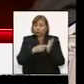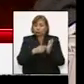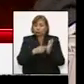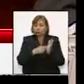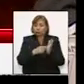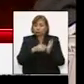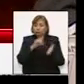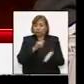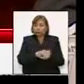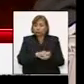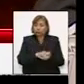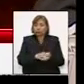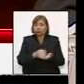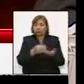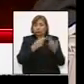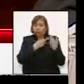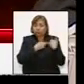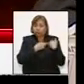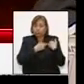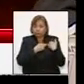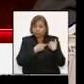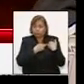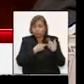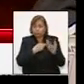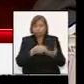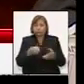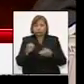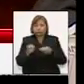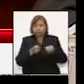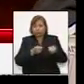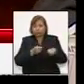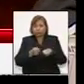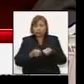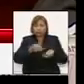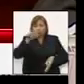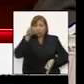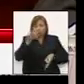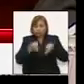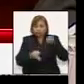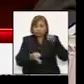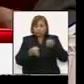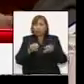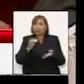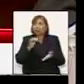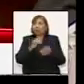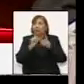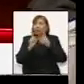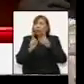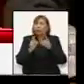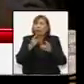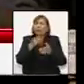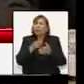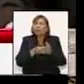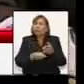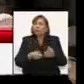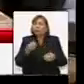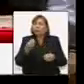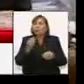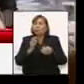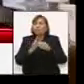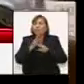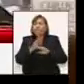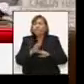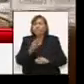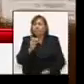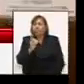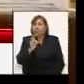que debe ejecutar, oficiarse a la policía judicial. Entonces la pregunta es, ¿por qué interviene Divier?